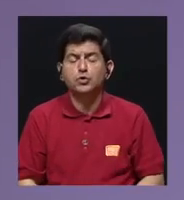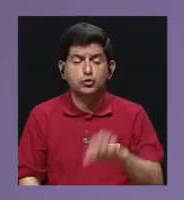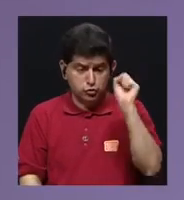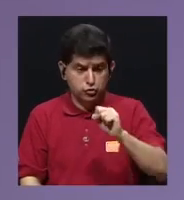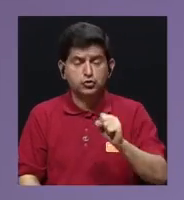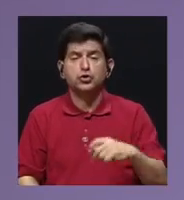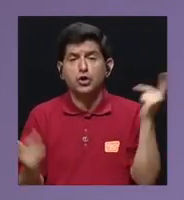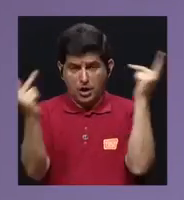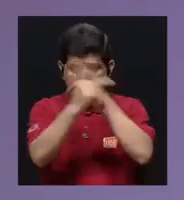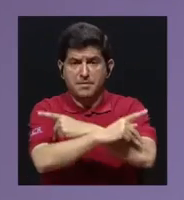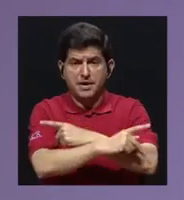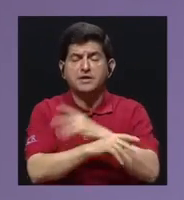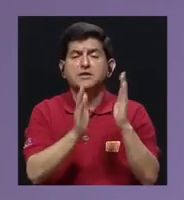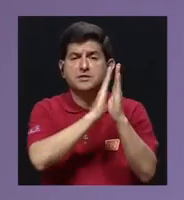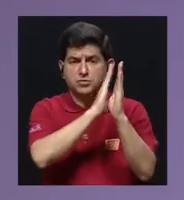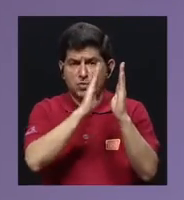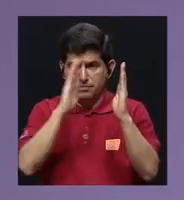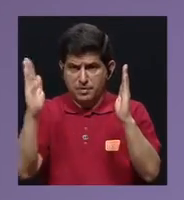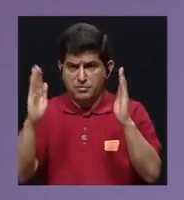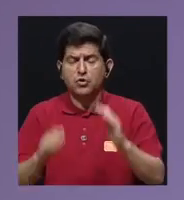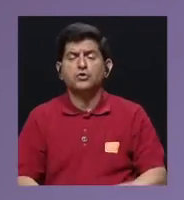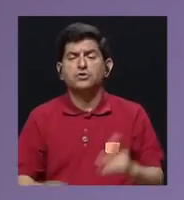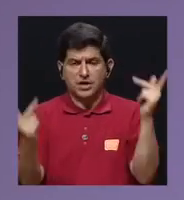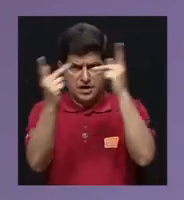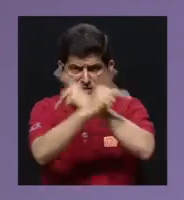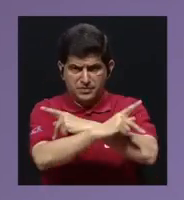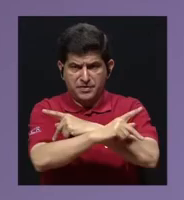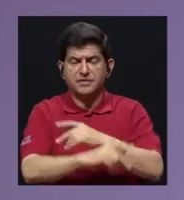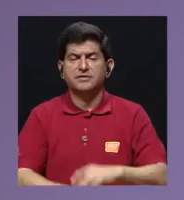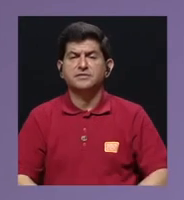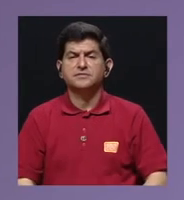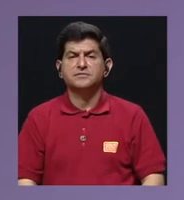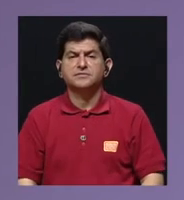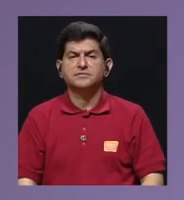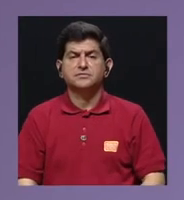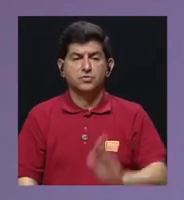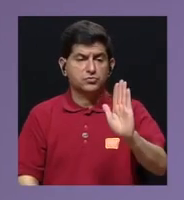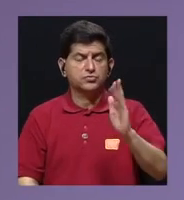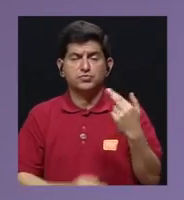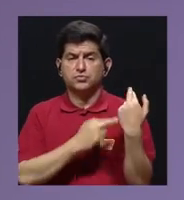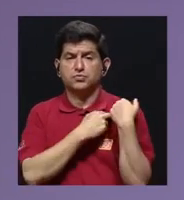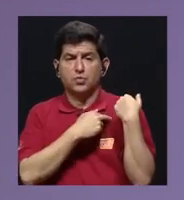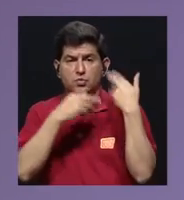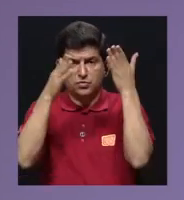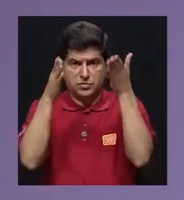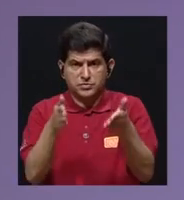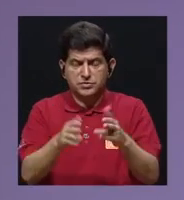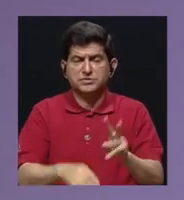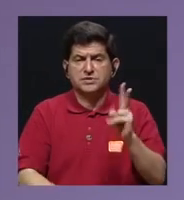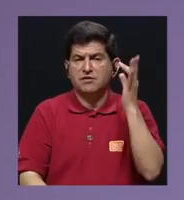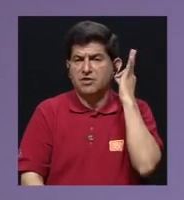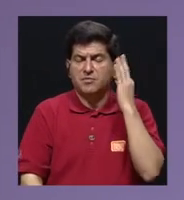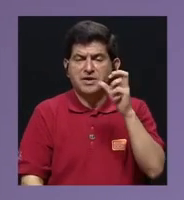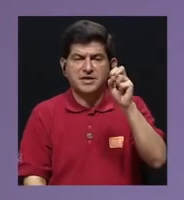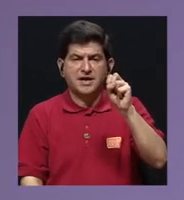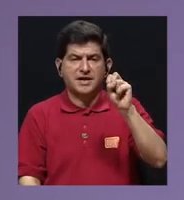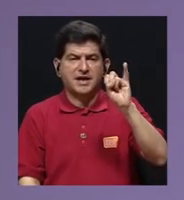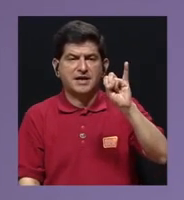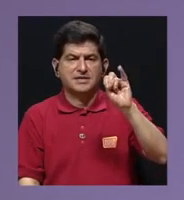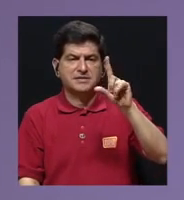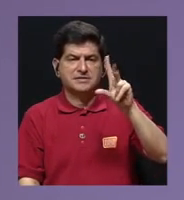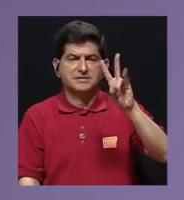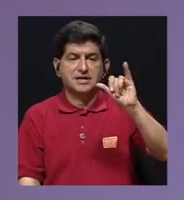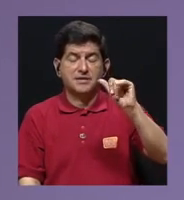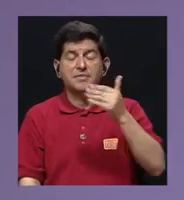la biblioteca de Paraíso, sí, y sí, de hecho, yo su encargada, la compañera Silvia, que de hecho que me